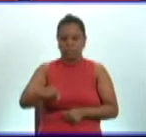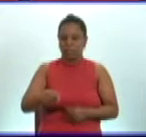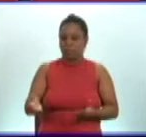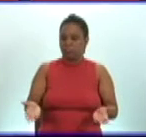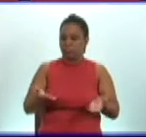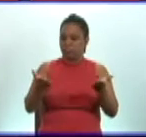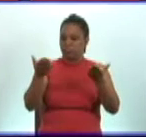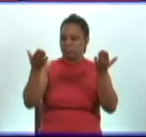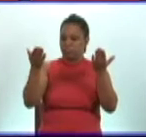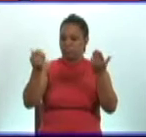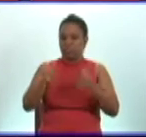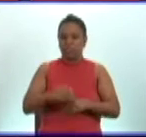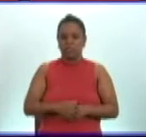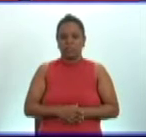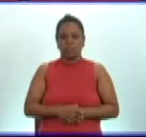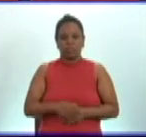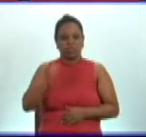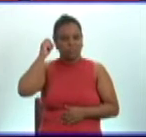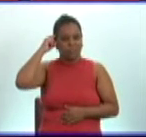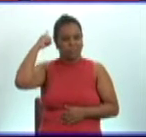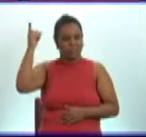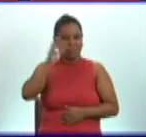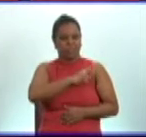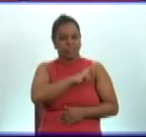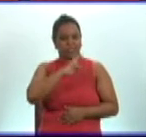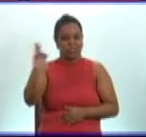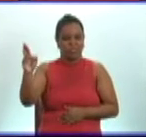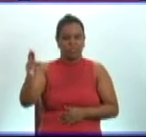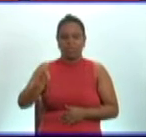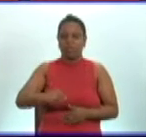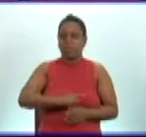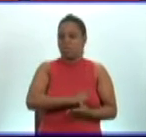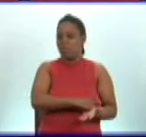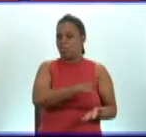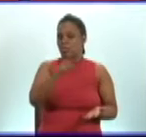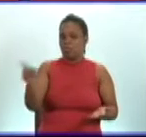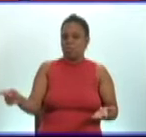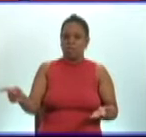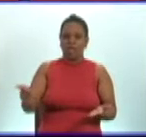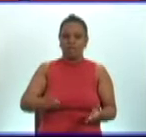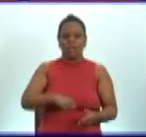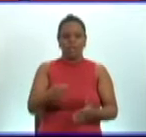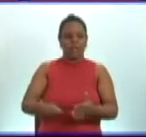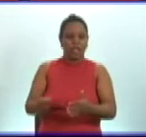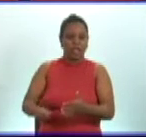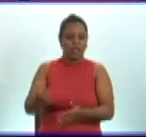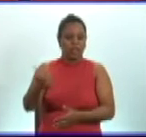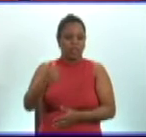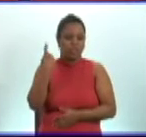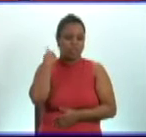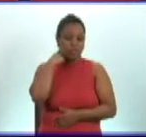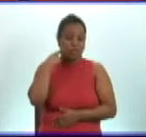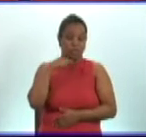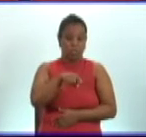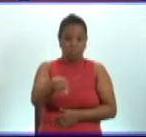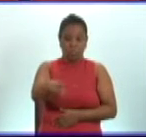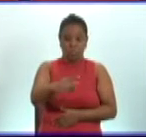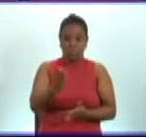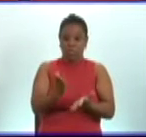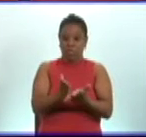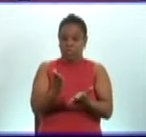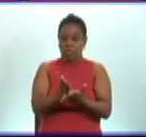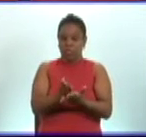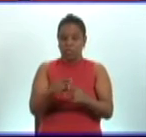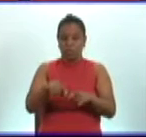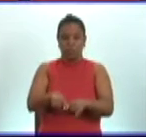ese desarrollo, el auge revolucionario durante la guerra de los 10 años. Usted estudió en su escuela con el profesor, bueno, la Asamblea de